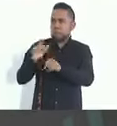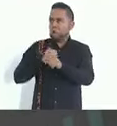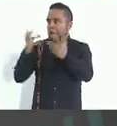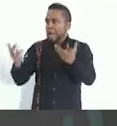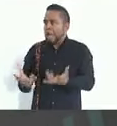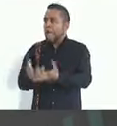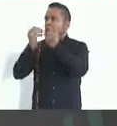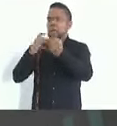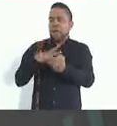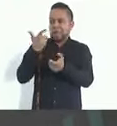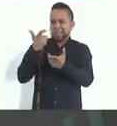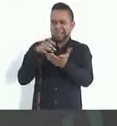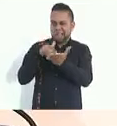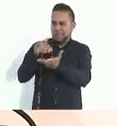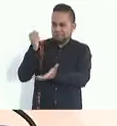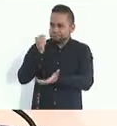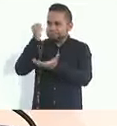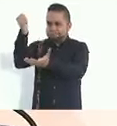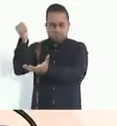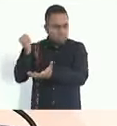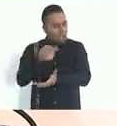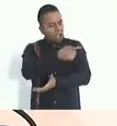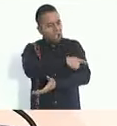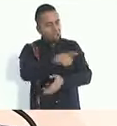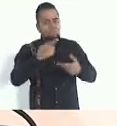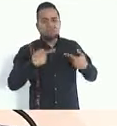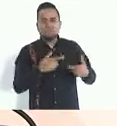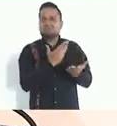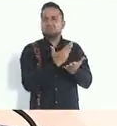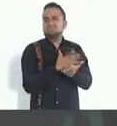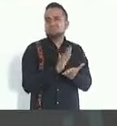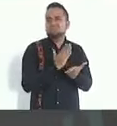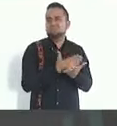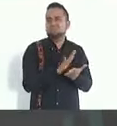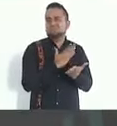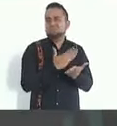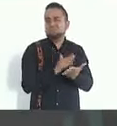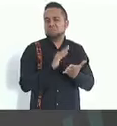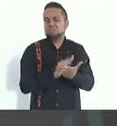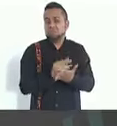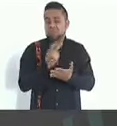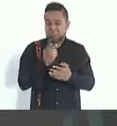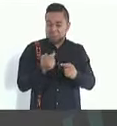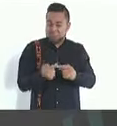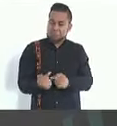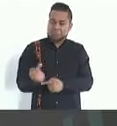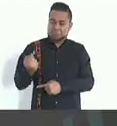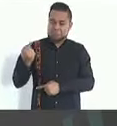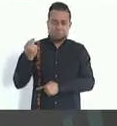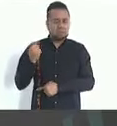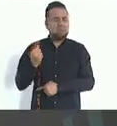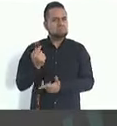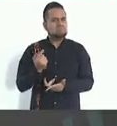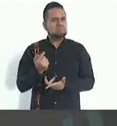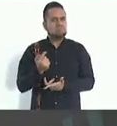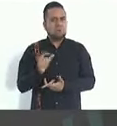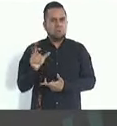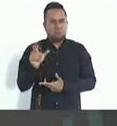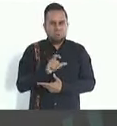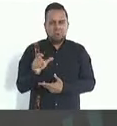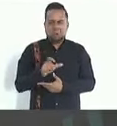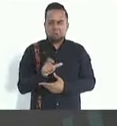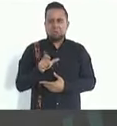cuenta al pueblo, porque desde entonces, desde que tomó